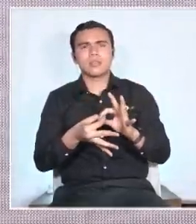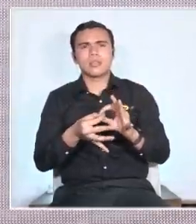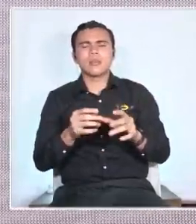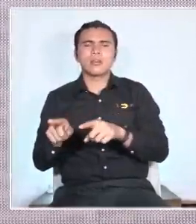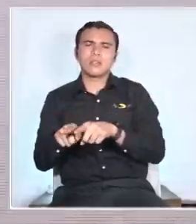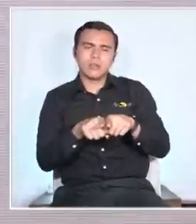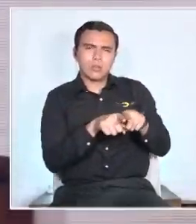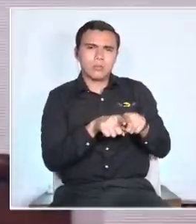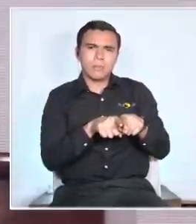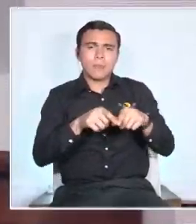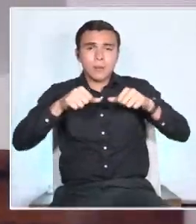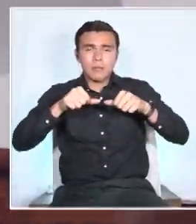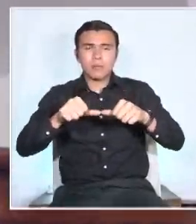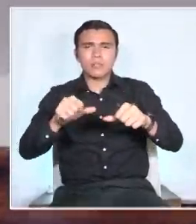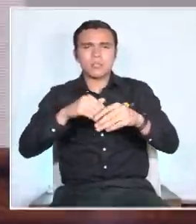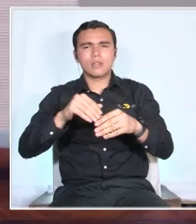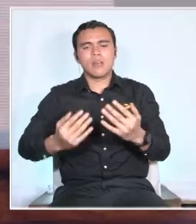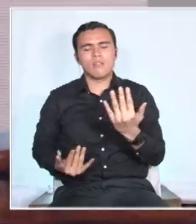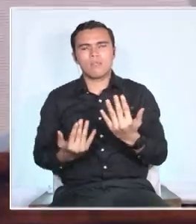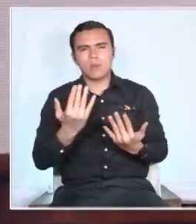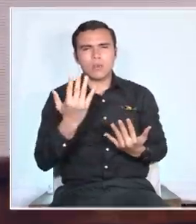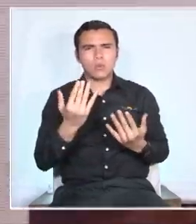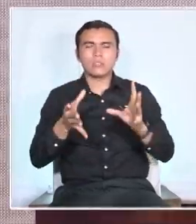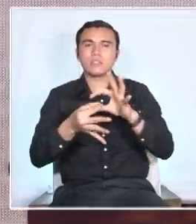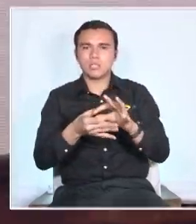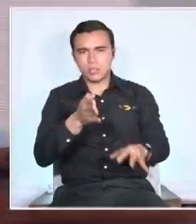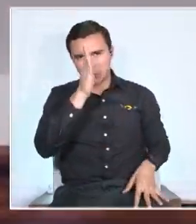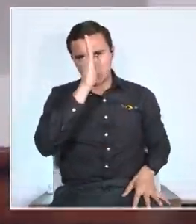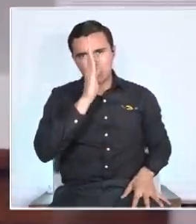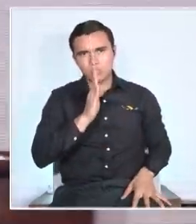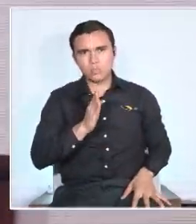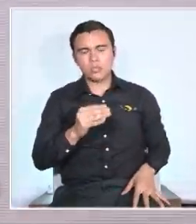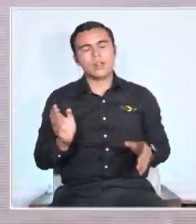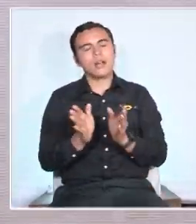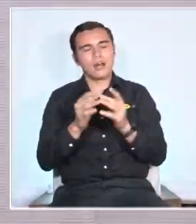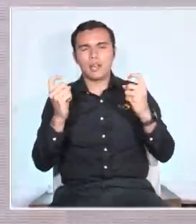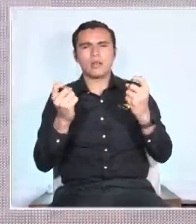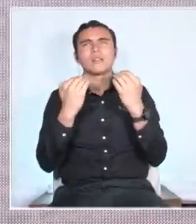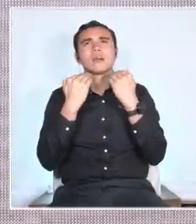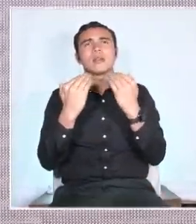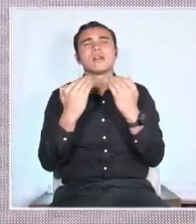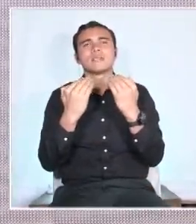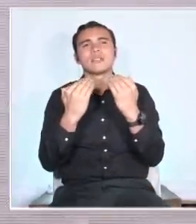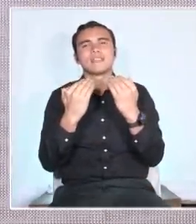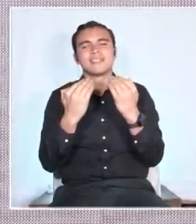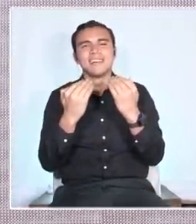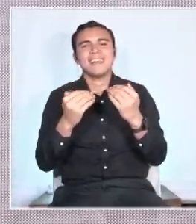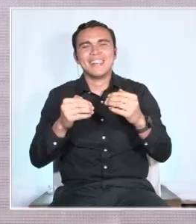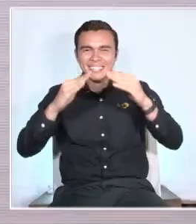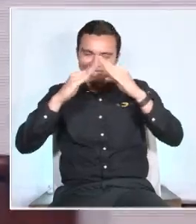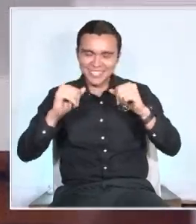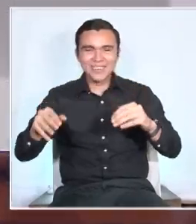cómo permanecer en el fuego de Dios. Aleluya, gracias por su entusiasmo. Casi tumban